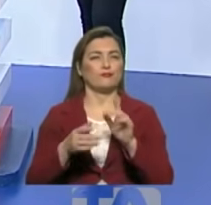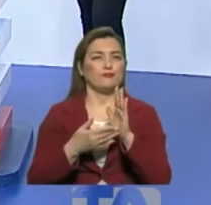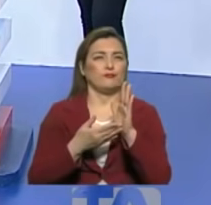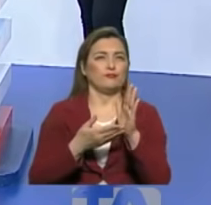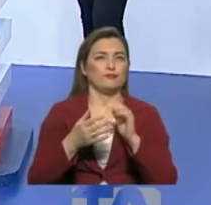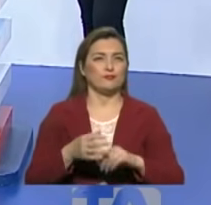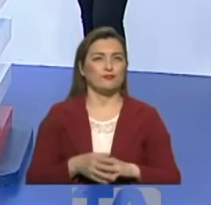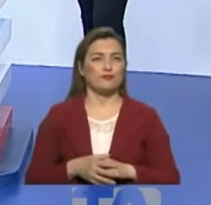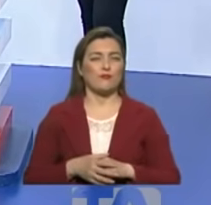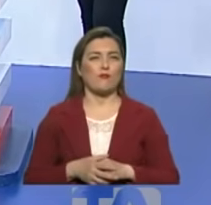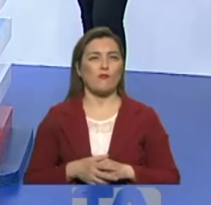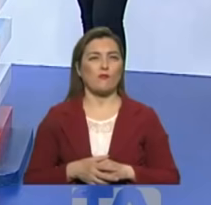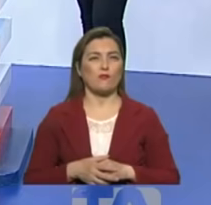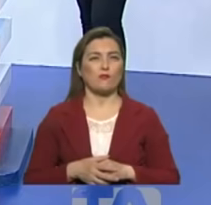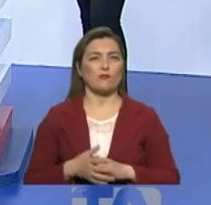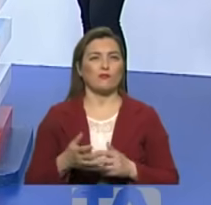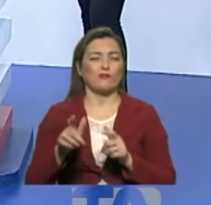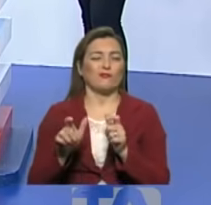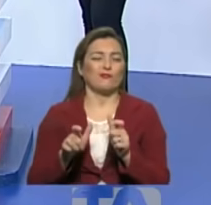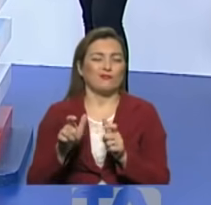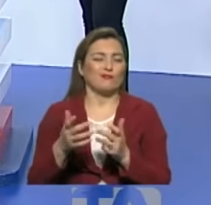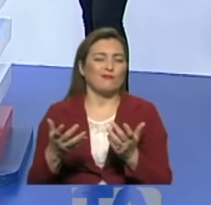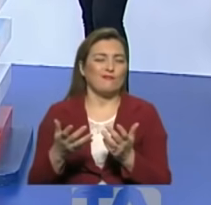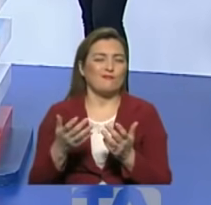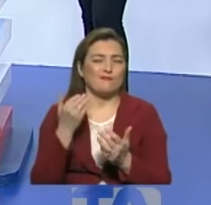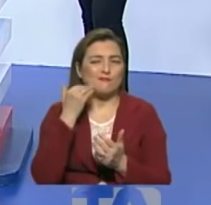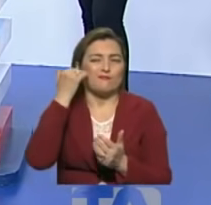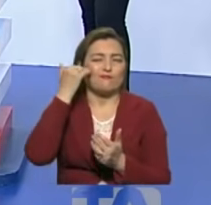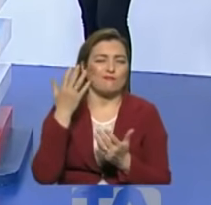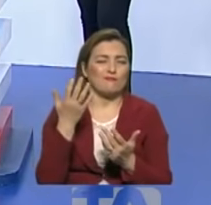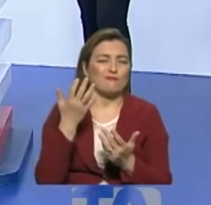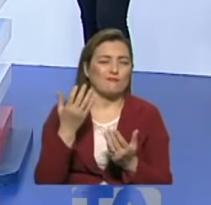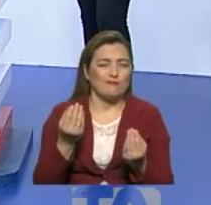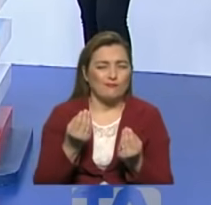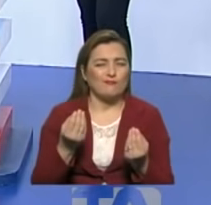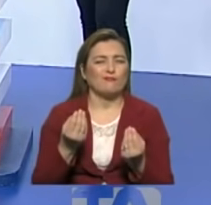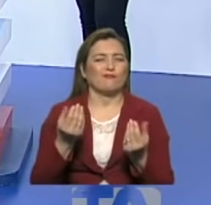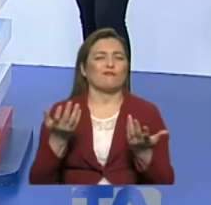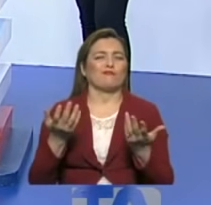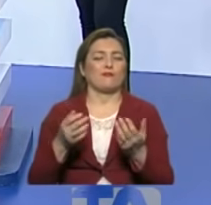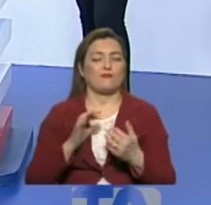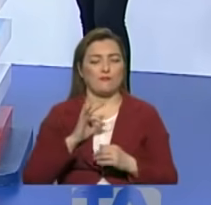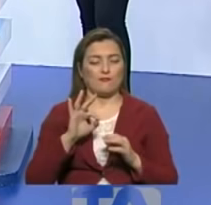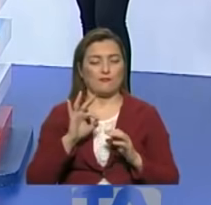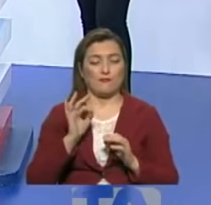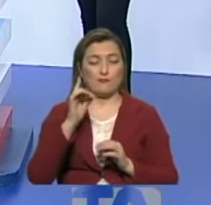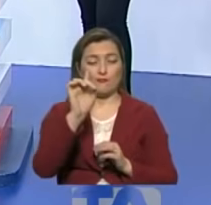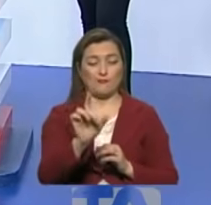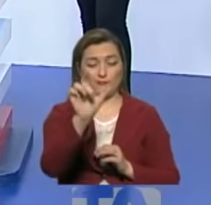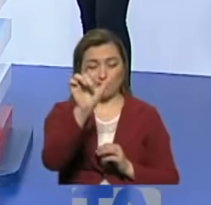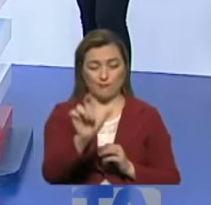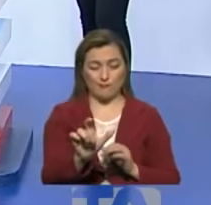ejemplo, un tema como la edad? Bueno, recordemos primero que las coinfecciones no son muy comunes. Sin embargo,